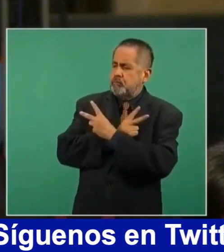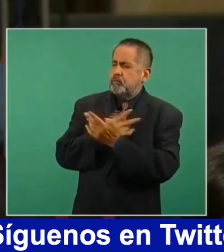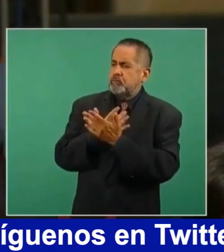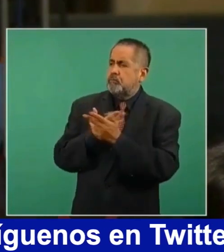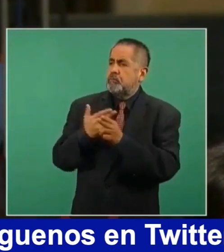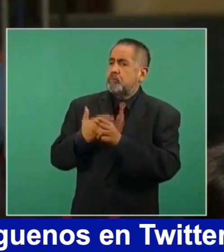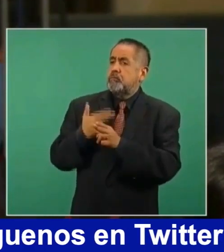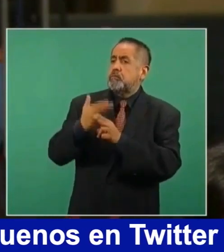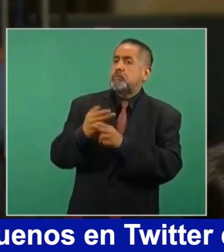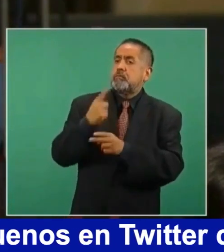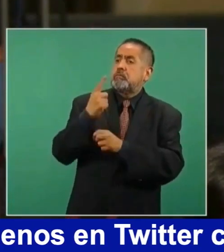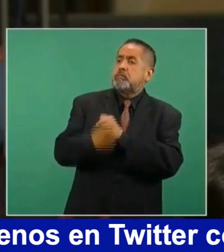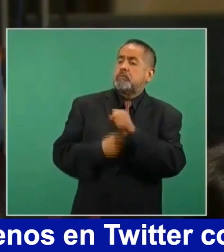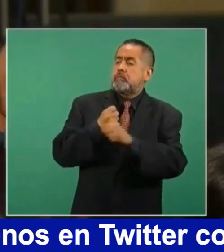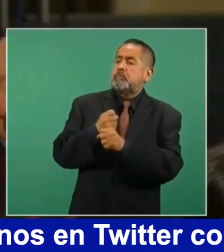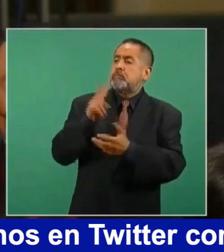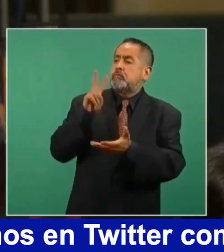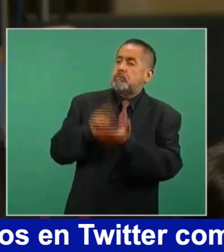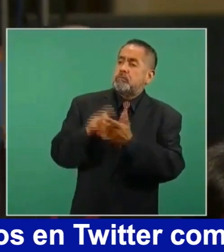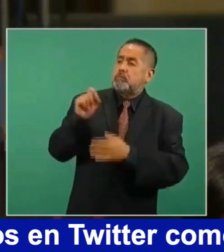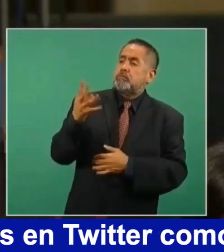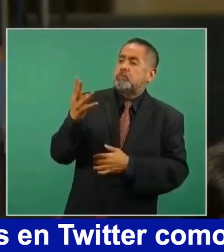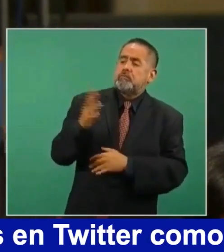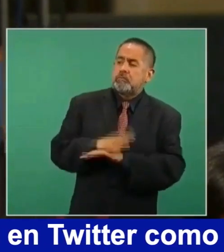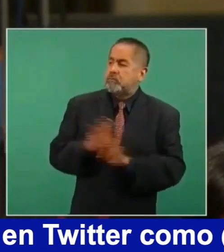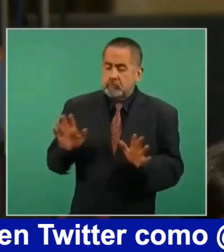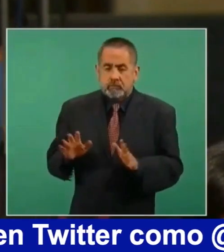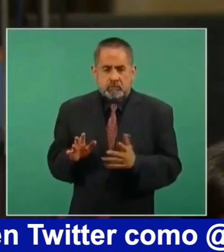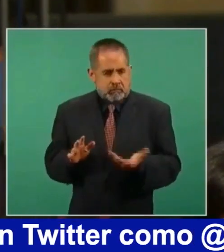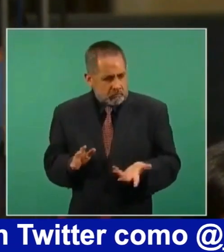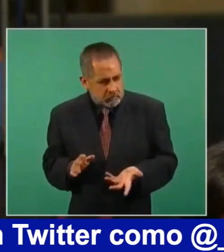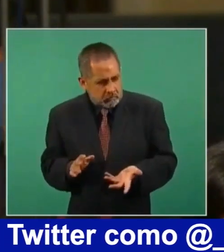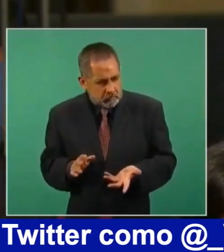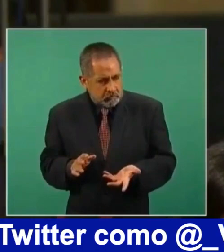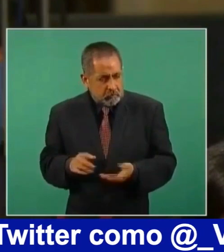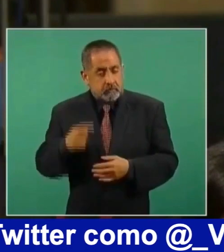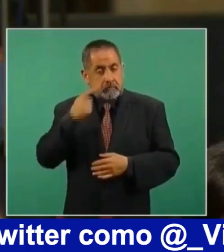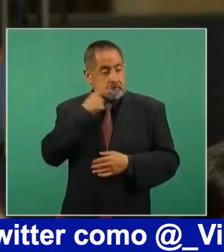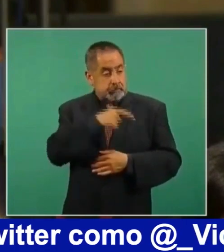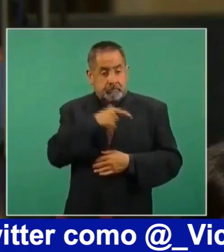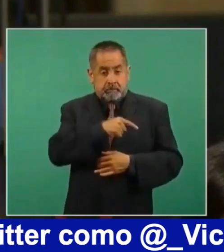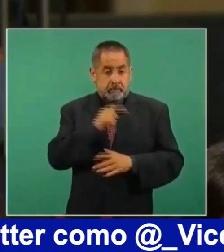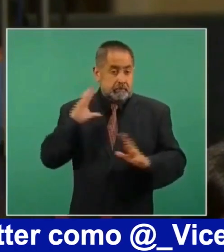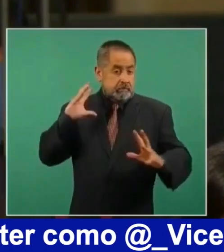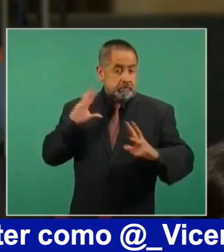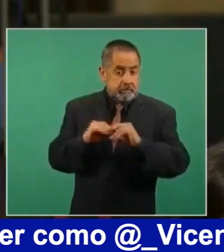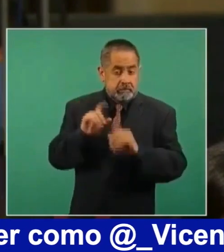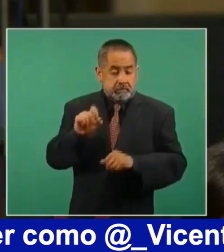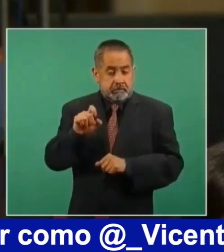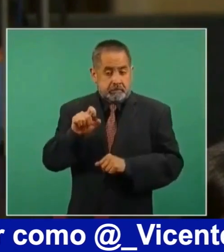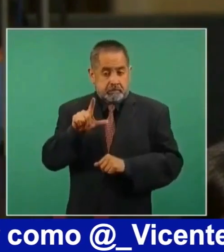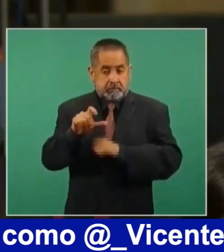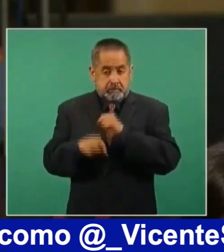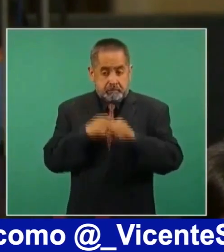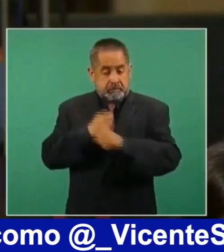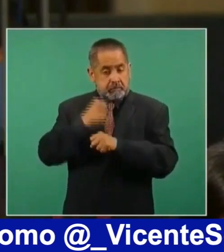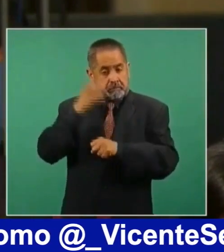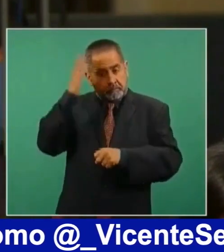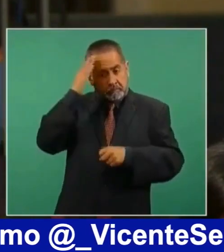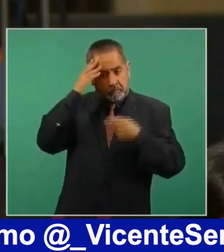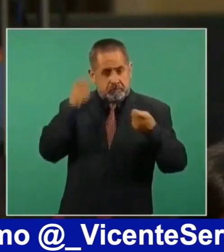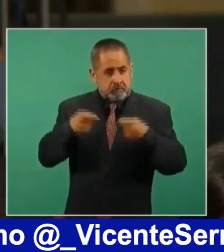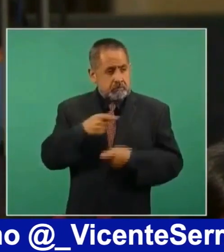2024. Y el motivo y la razón es porque durante los 27 años que fue líder sindical no